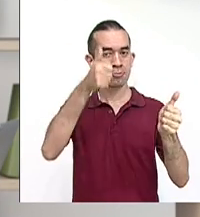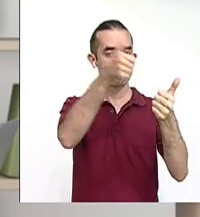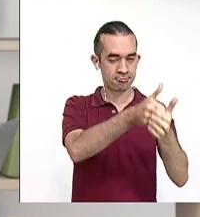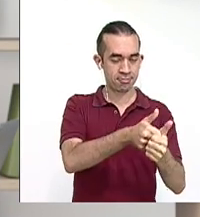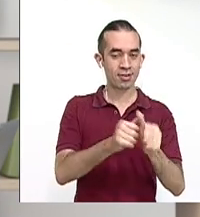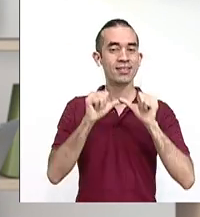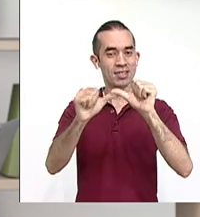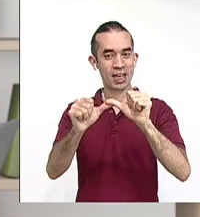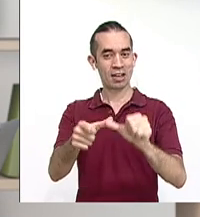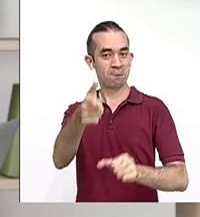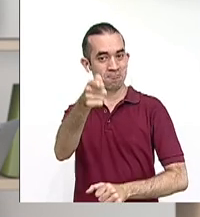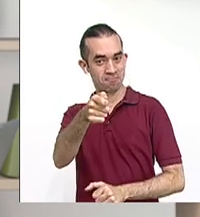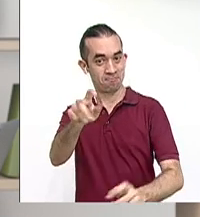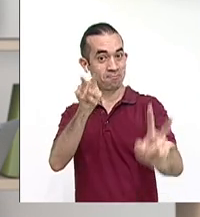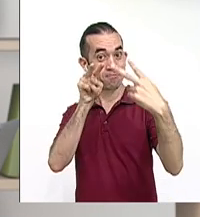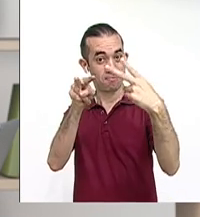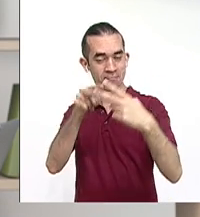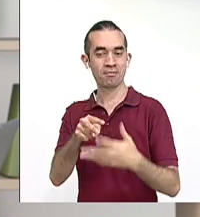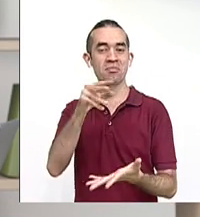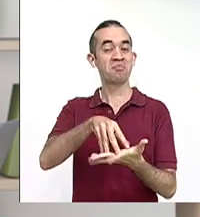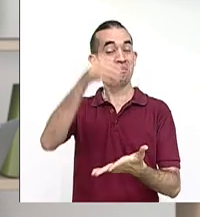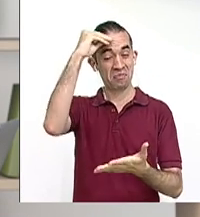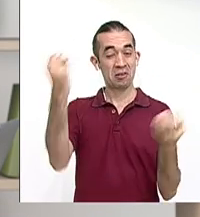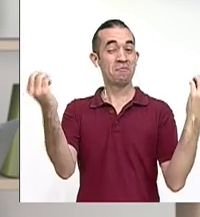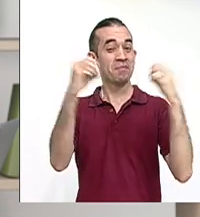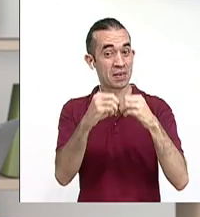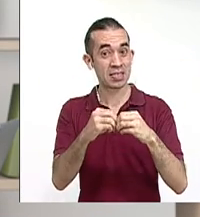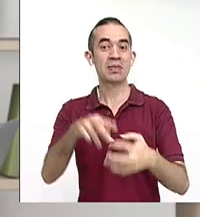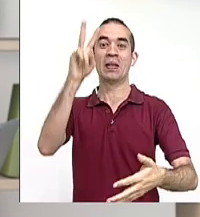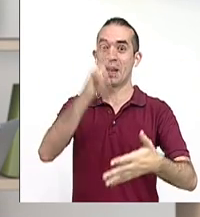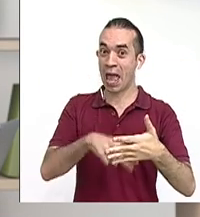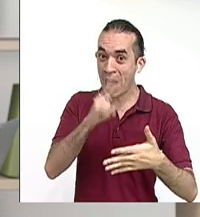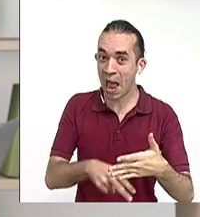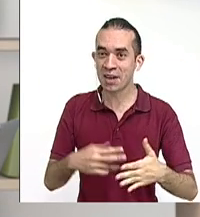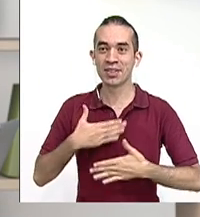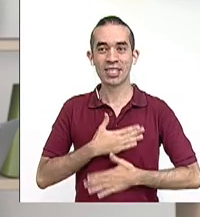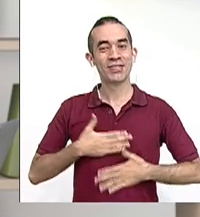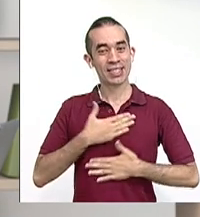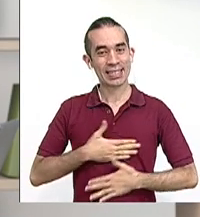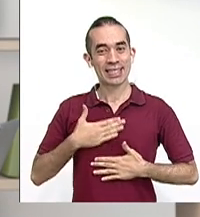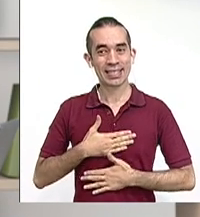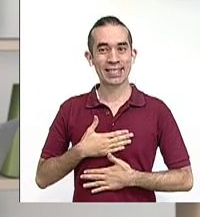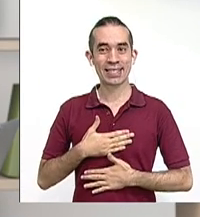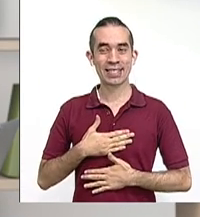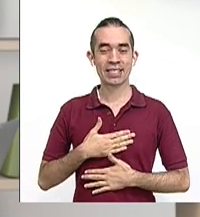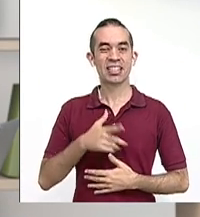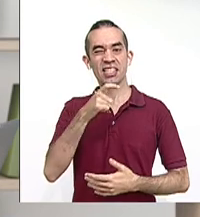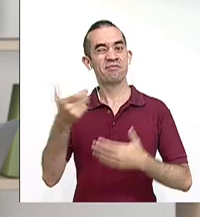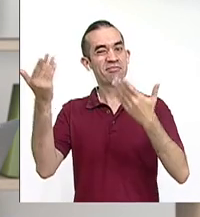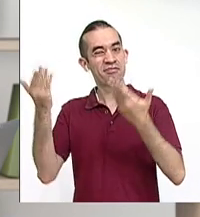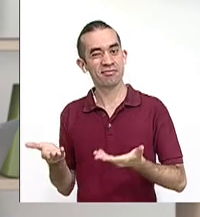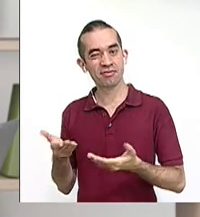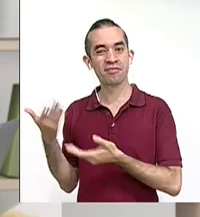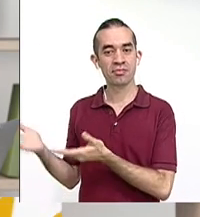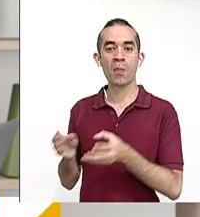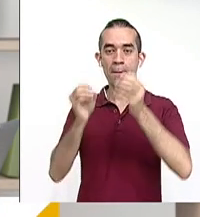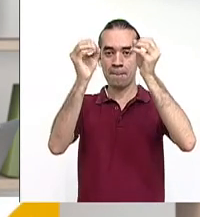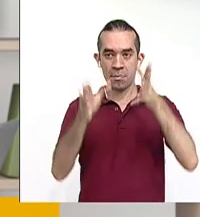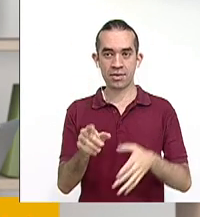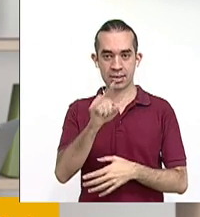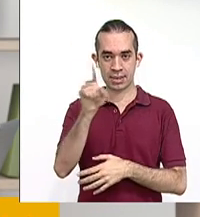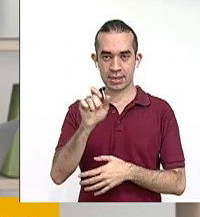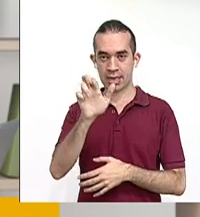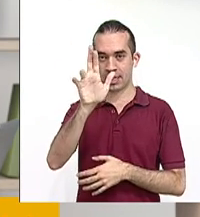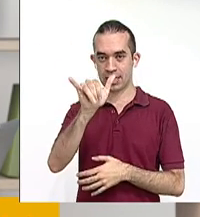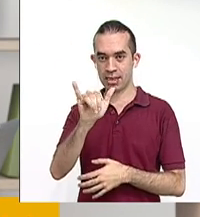conectados con su canal, aprender más, leer y disfrutar. Quien estuvo con ustedes en esta clase, la profesora